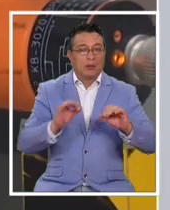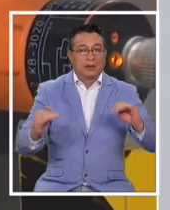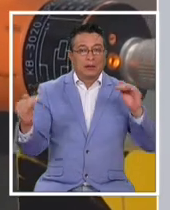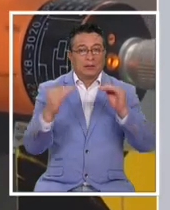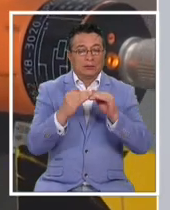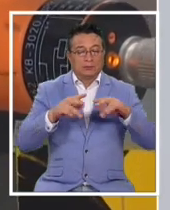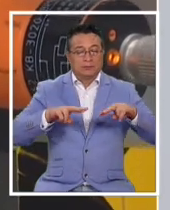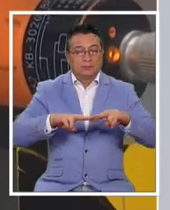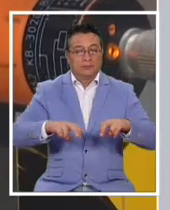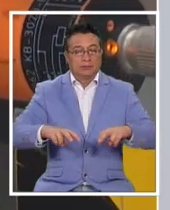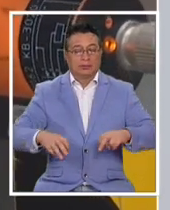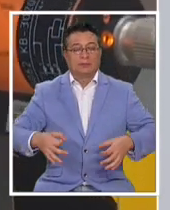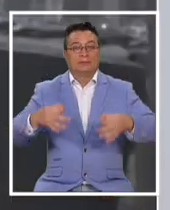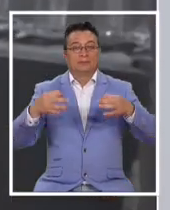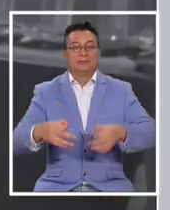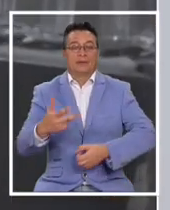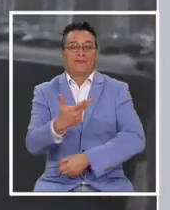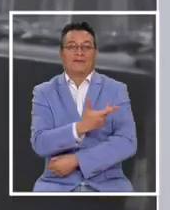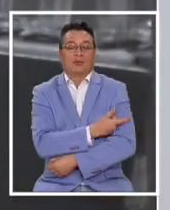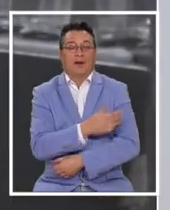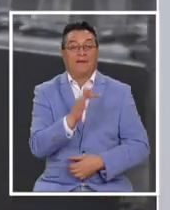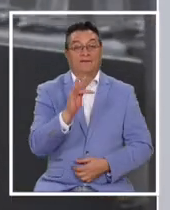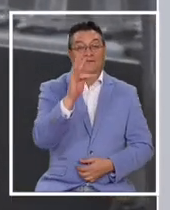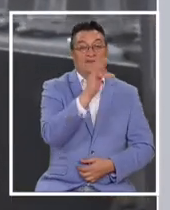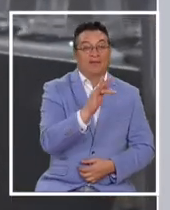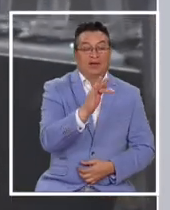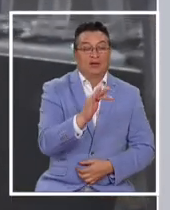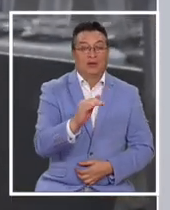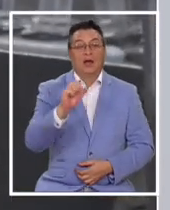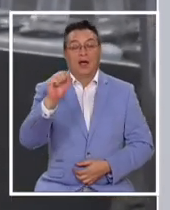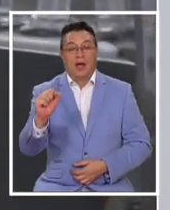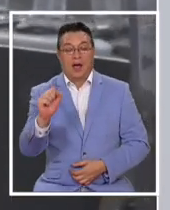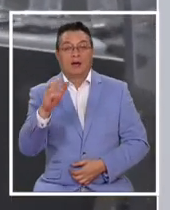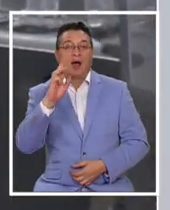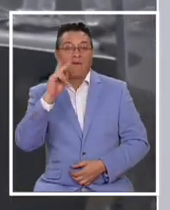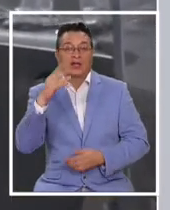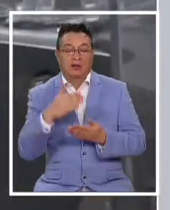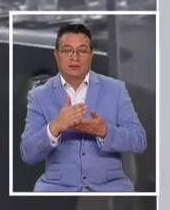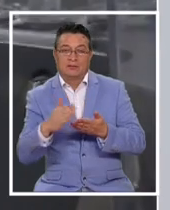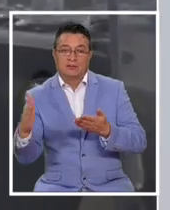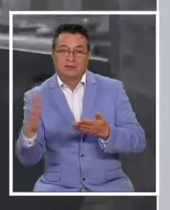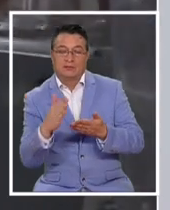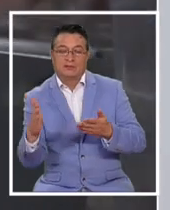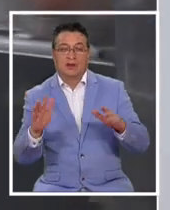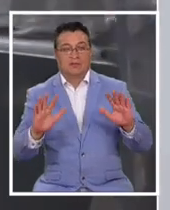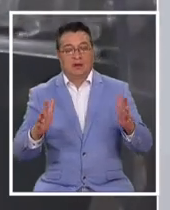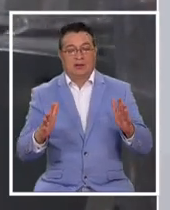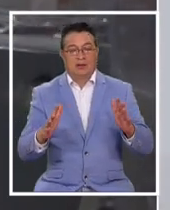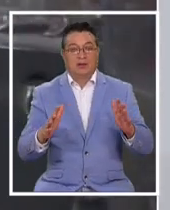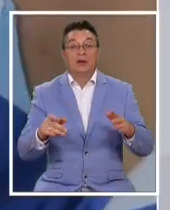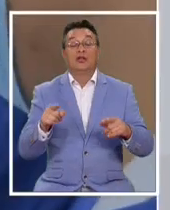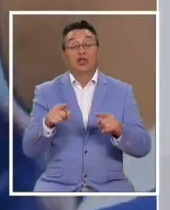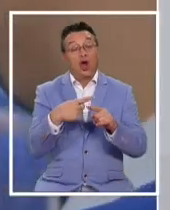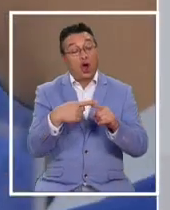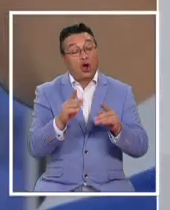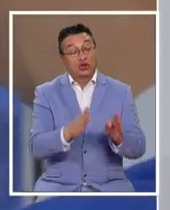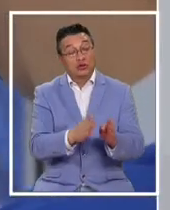hemos analizado la efectividad de la vacuna, que es entre febrero y principios de abril, ¿cierto? Y por otro